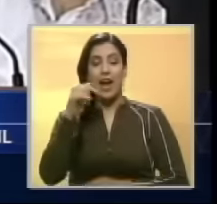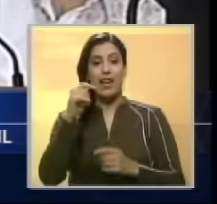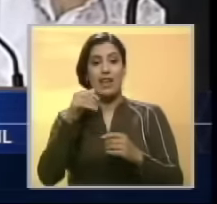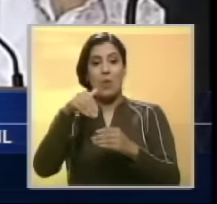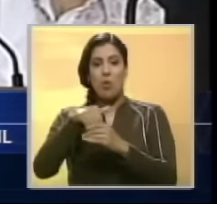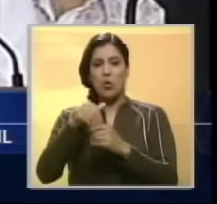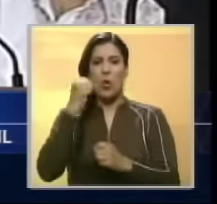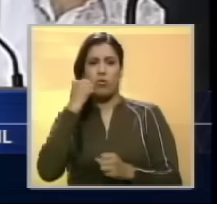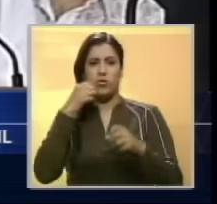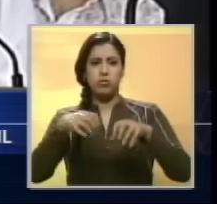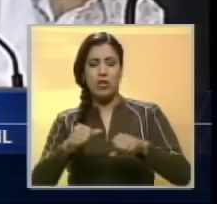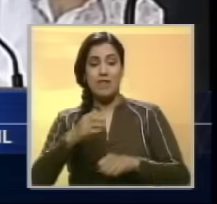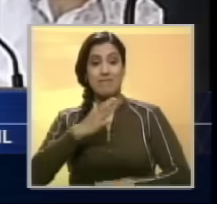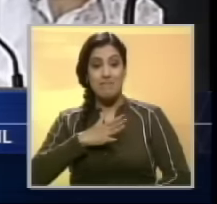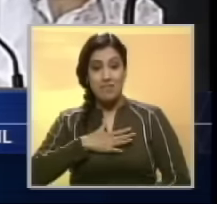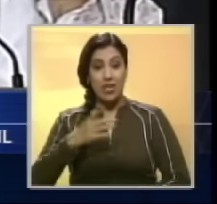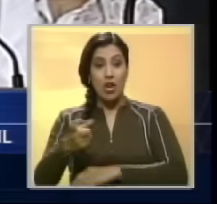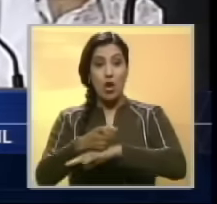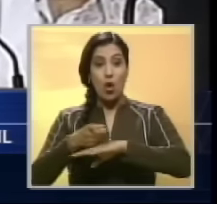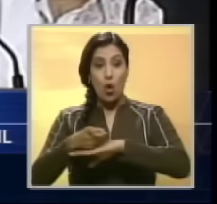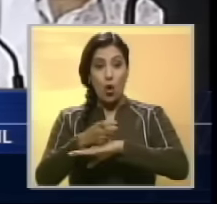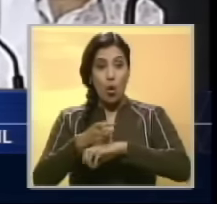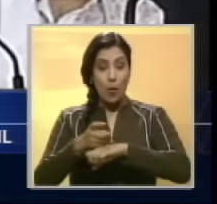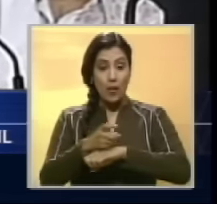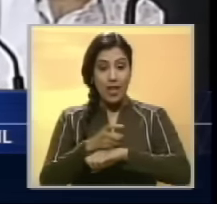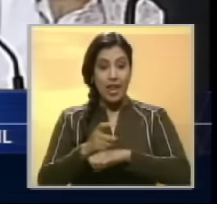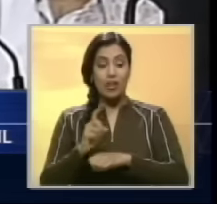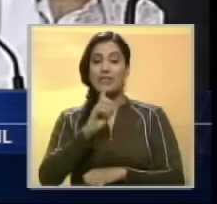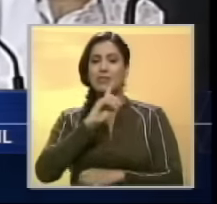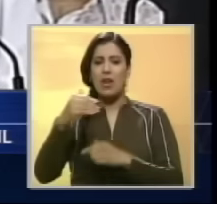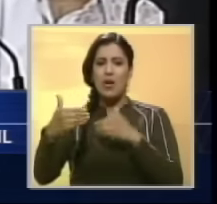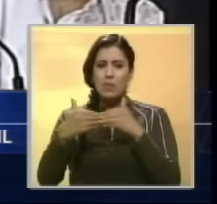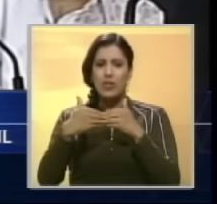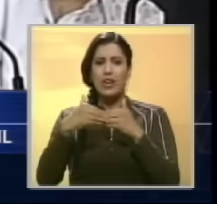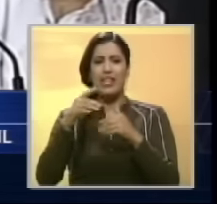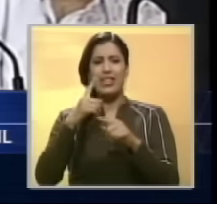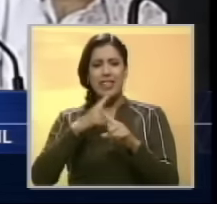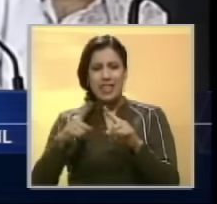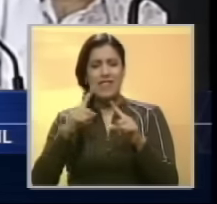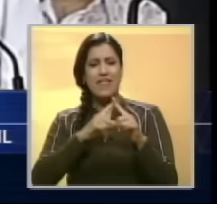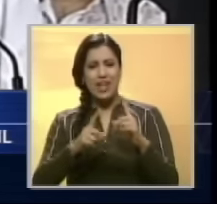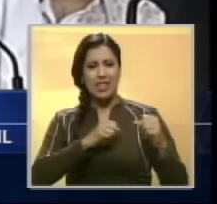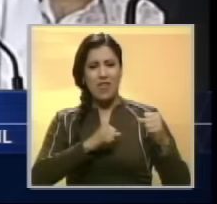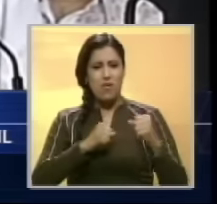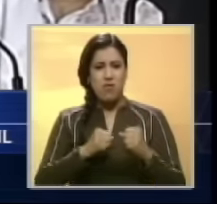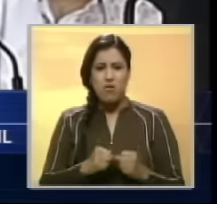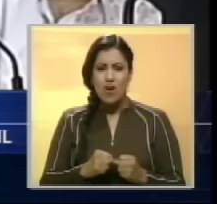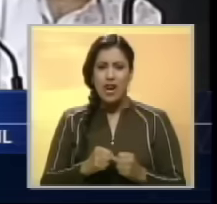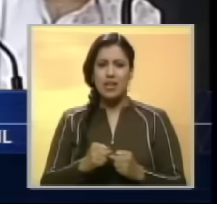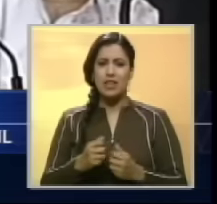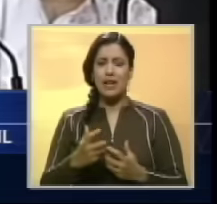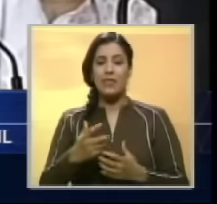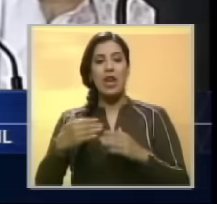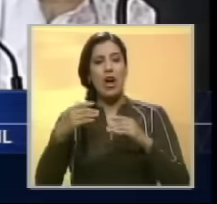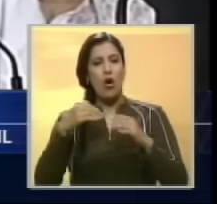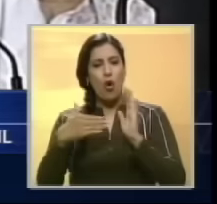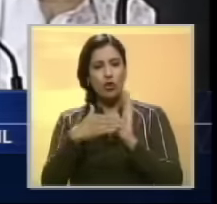urnas mi gobierno ha sido blanco de intensa e incesante